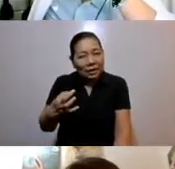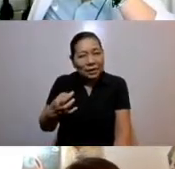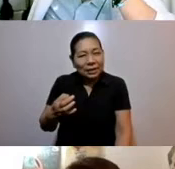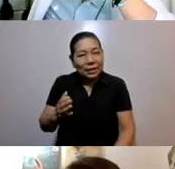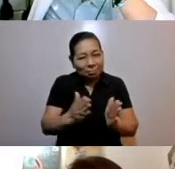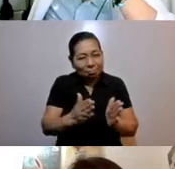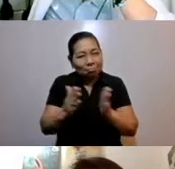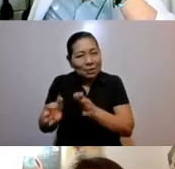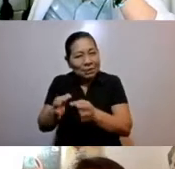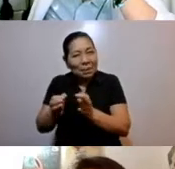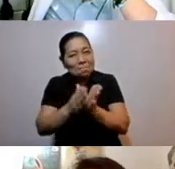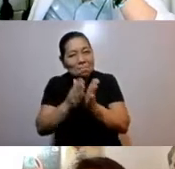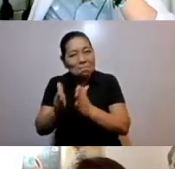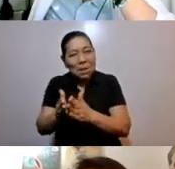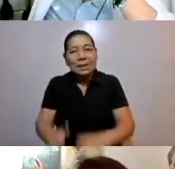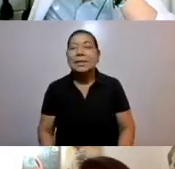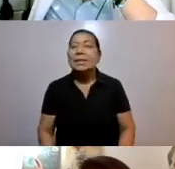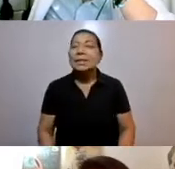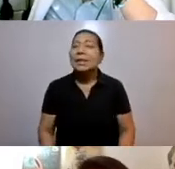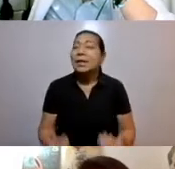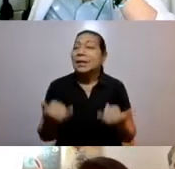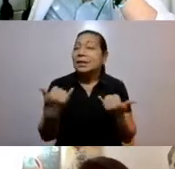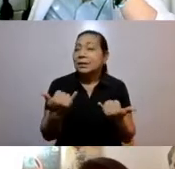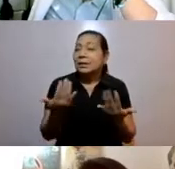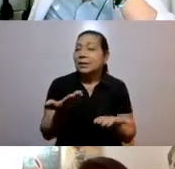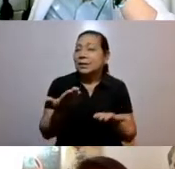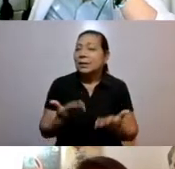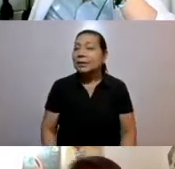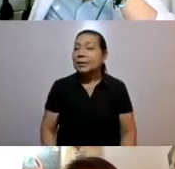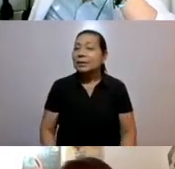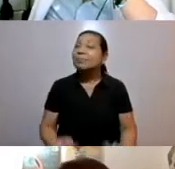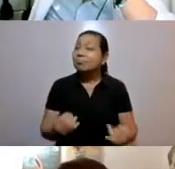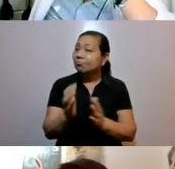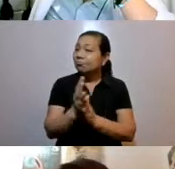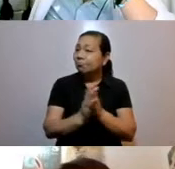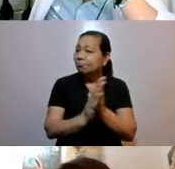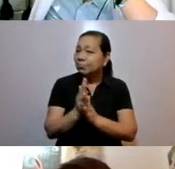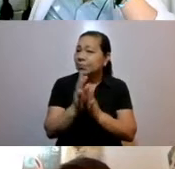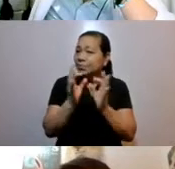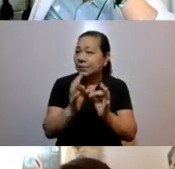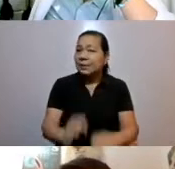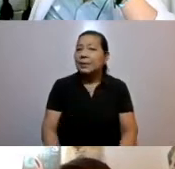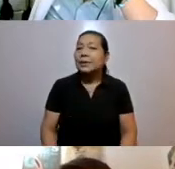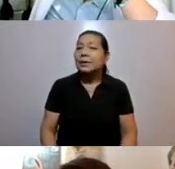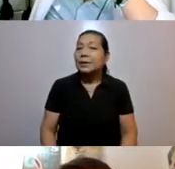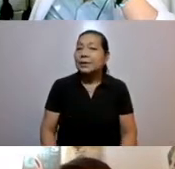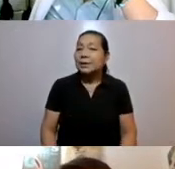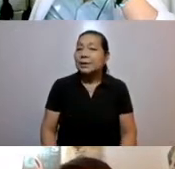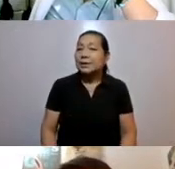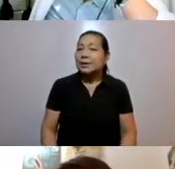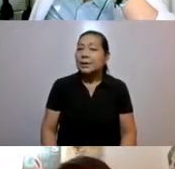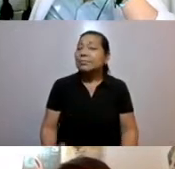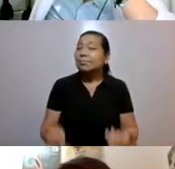más adelante, pero quiero aprovechar en realidad